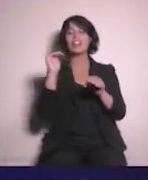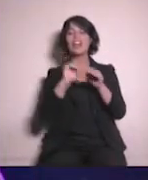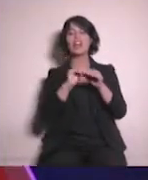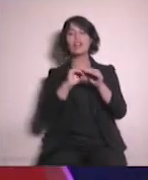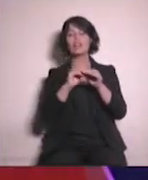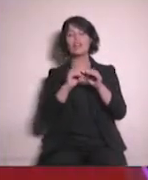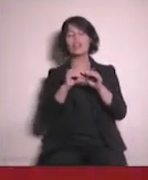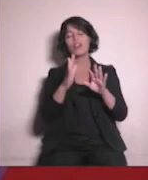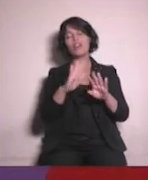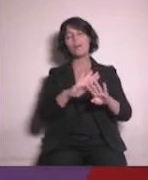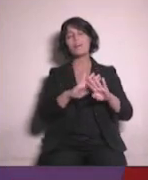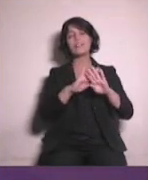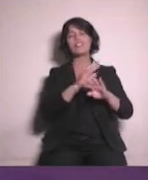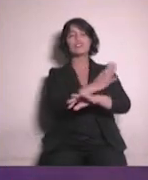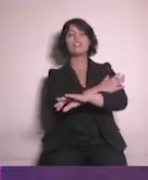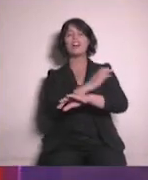previsional.